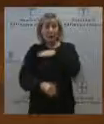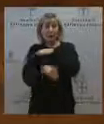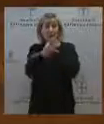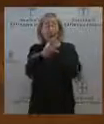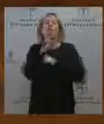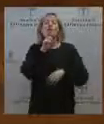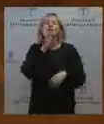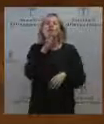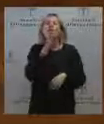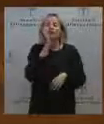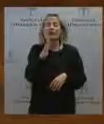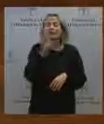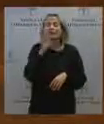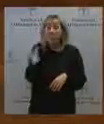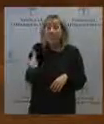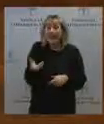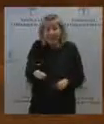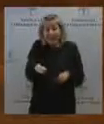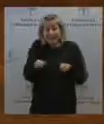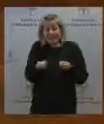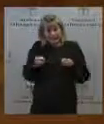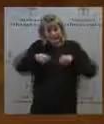propio Gobierno y que ahora parece quiere erróneamente recuperar.